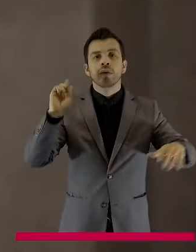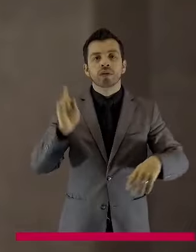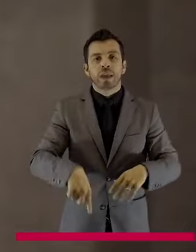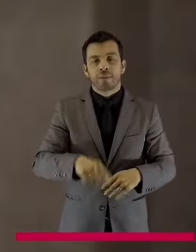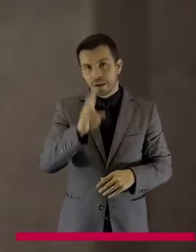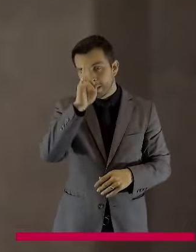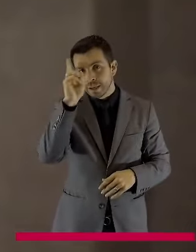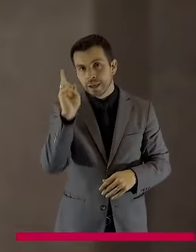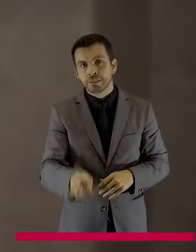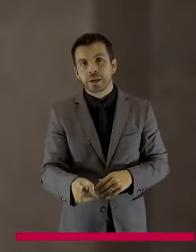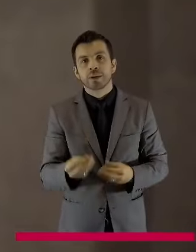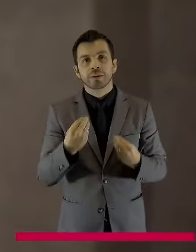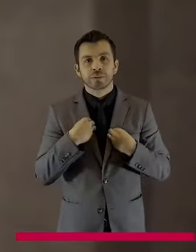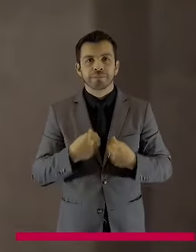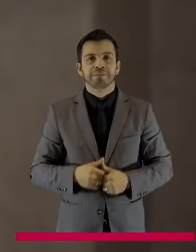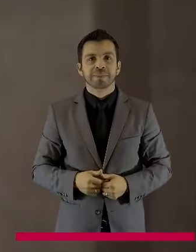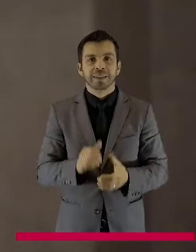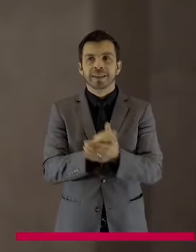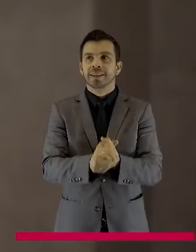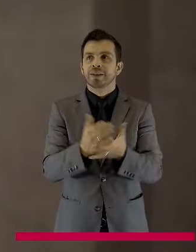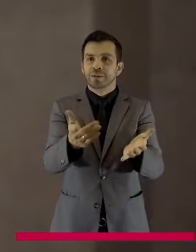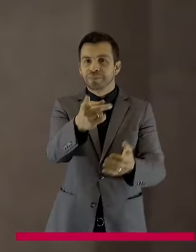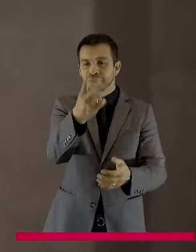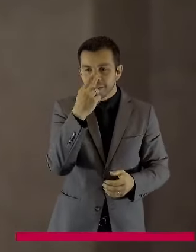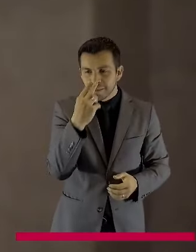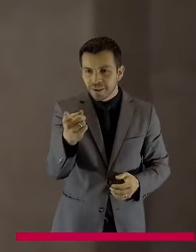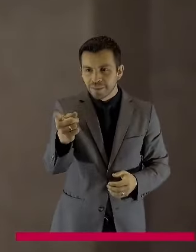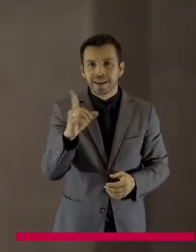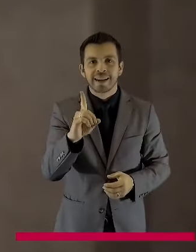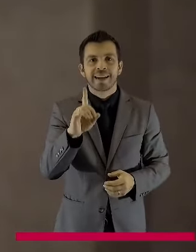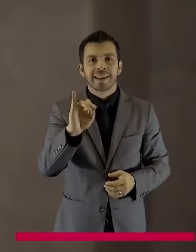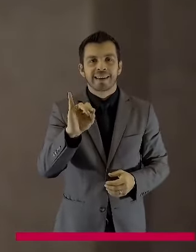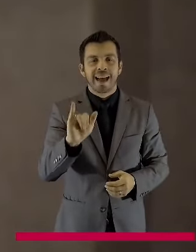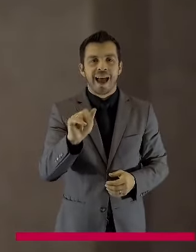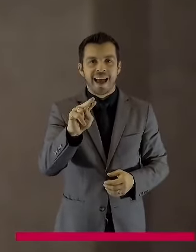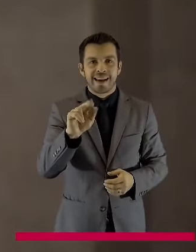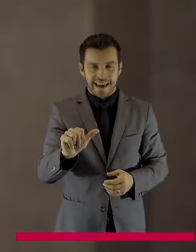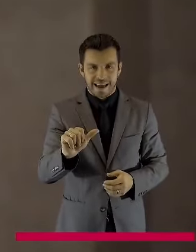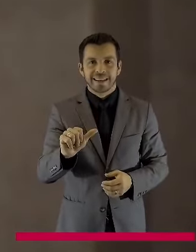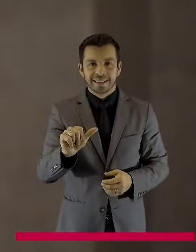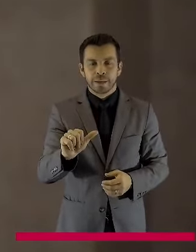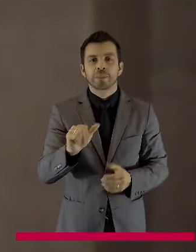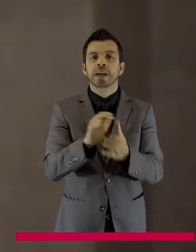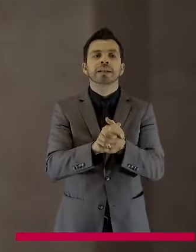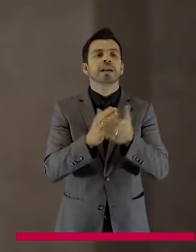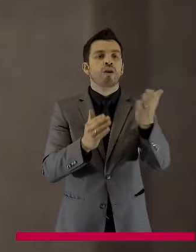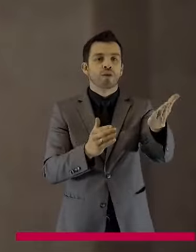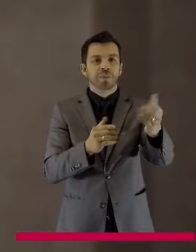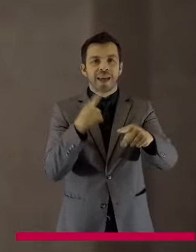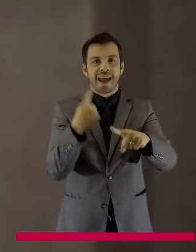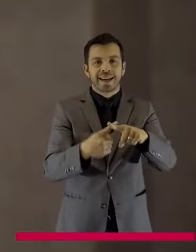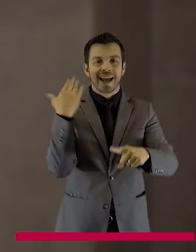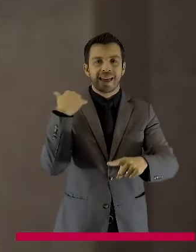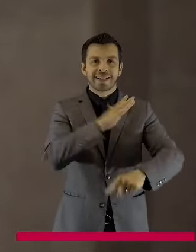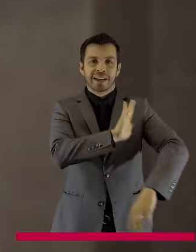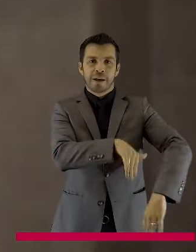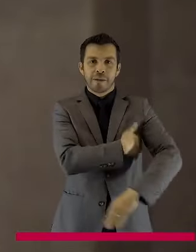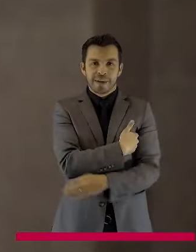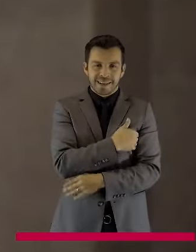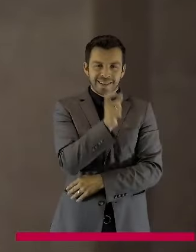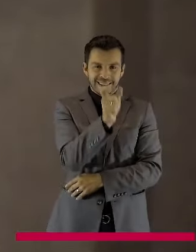públicos. Saludo, aquí acabo de ver a Diana, saludo a nuestra exministra que